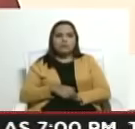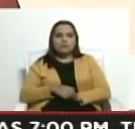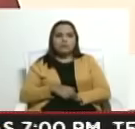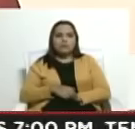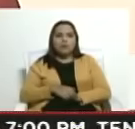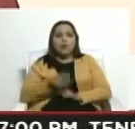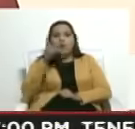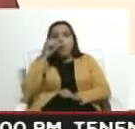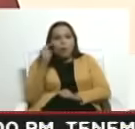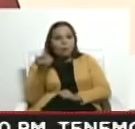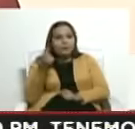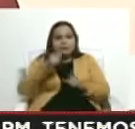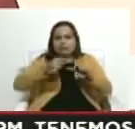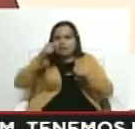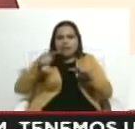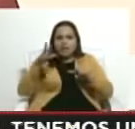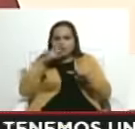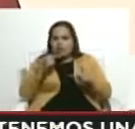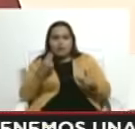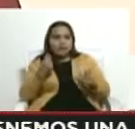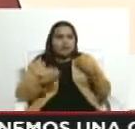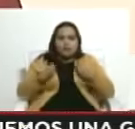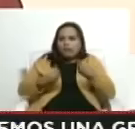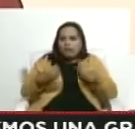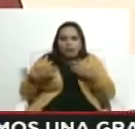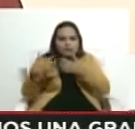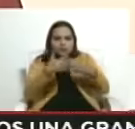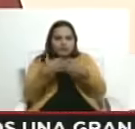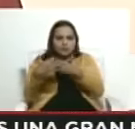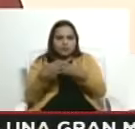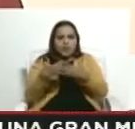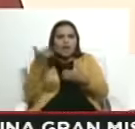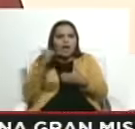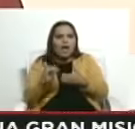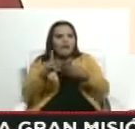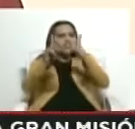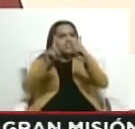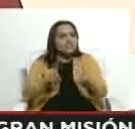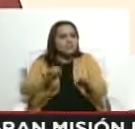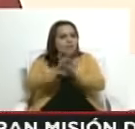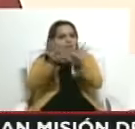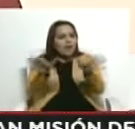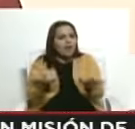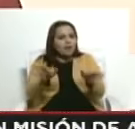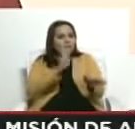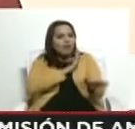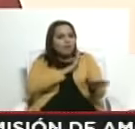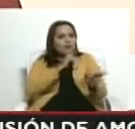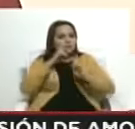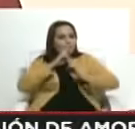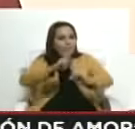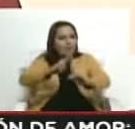estadista, no va a caer en desespero. Está tomando las acciones que le corresponden,